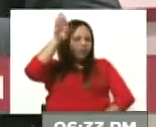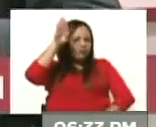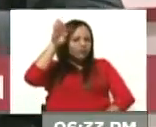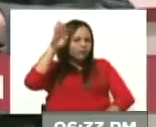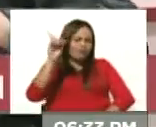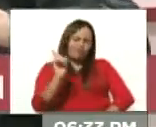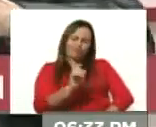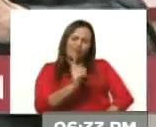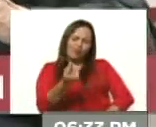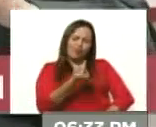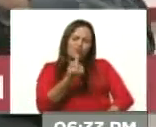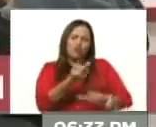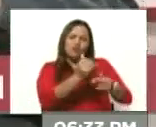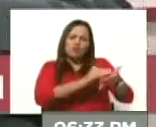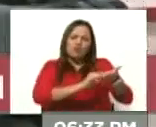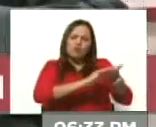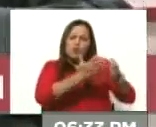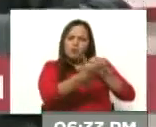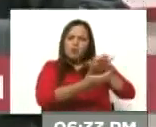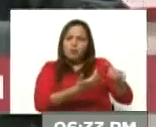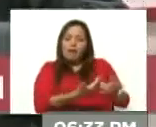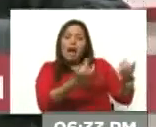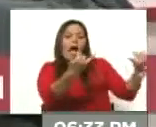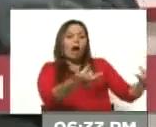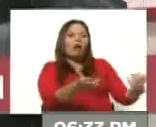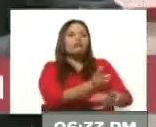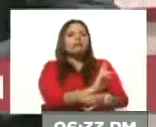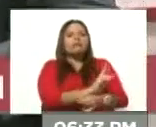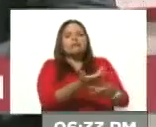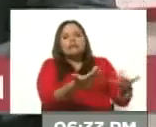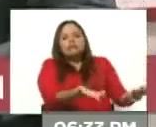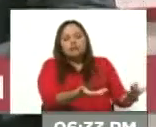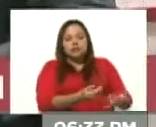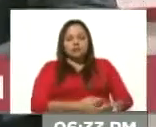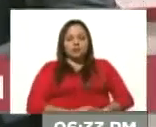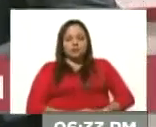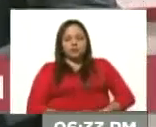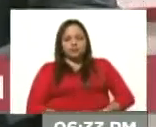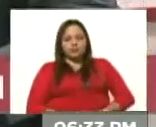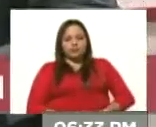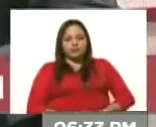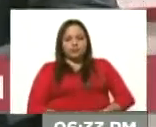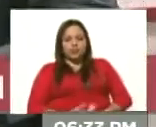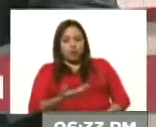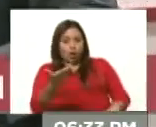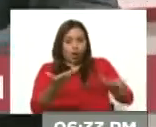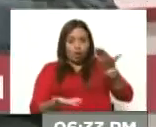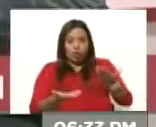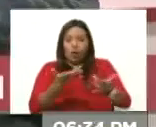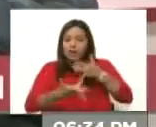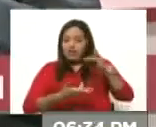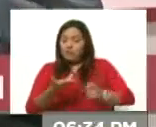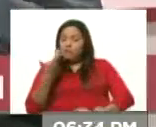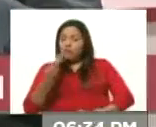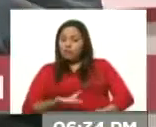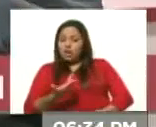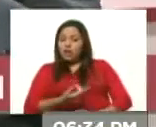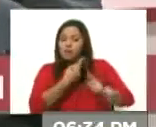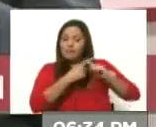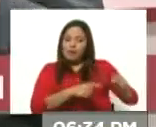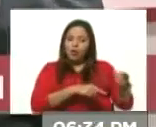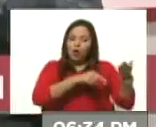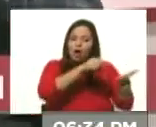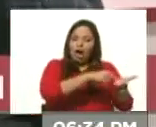solamente a la solución de los problemas urgentes de hoy las dos actividades son importantes pero es necesario un